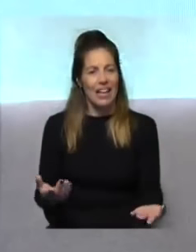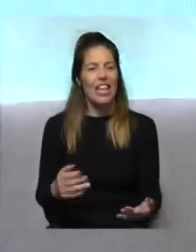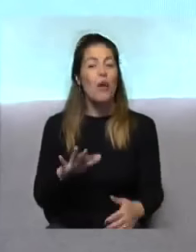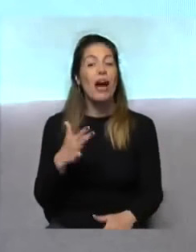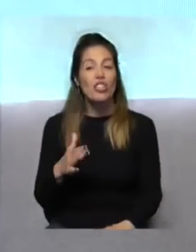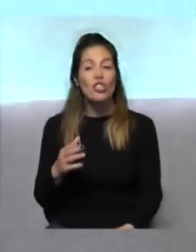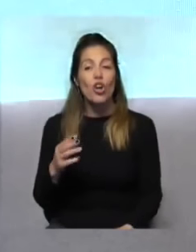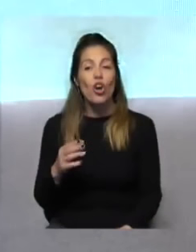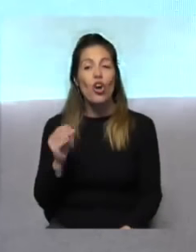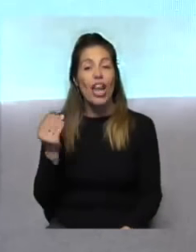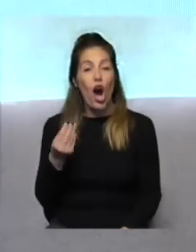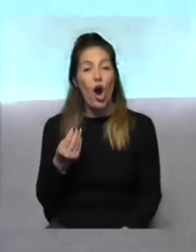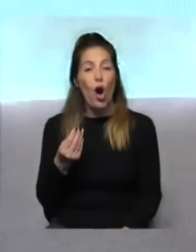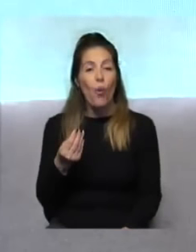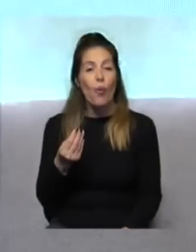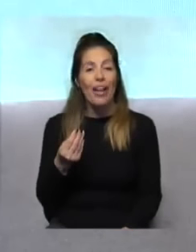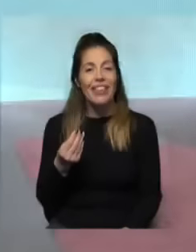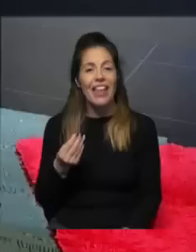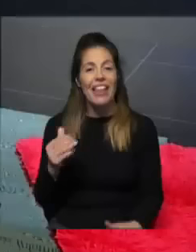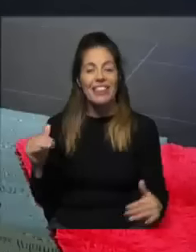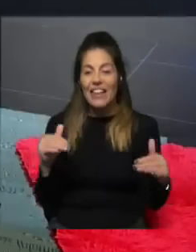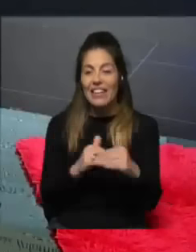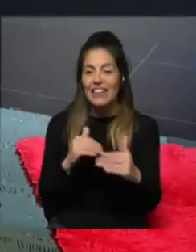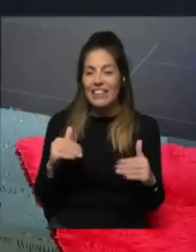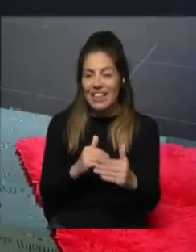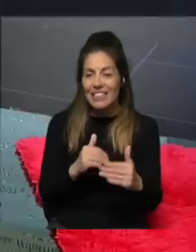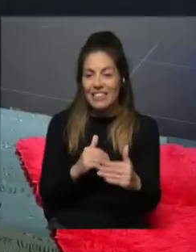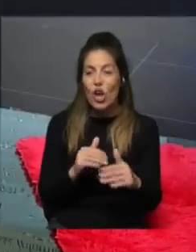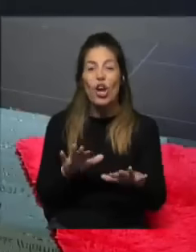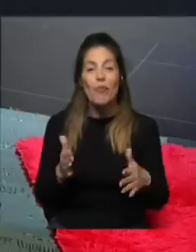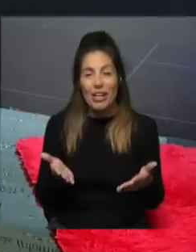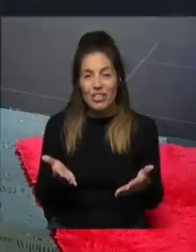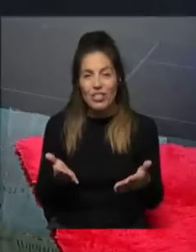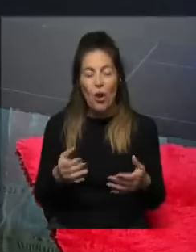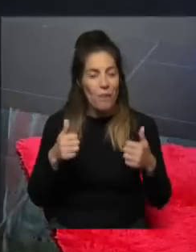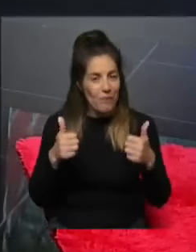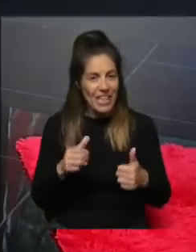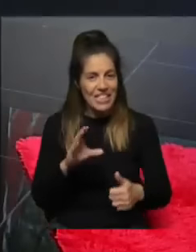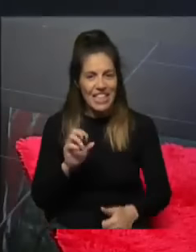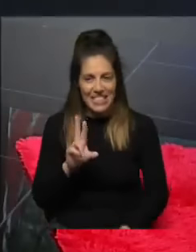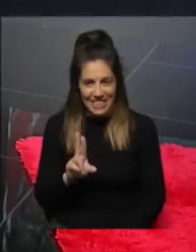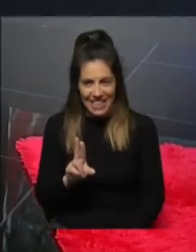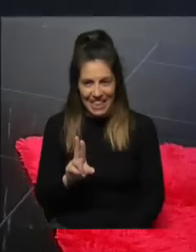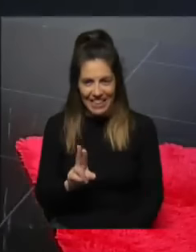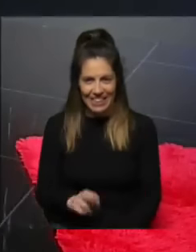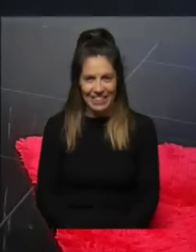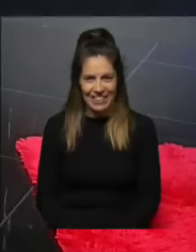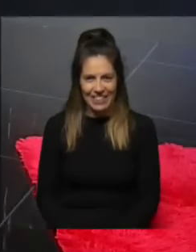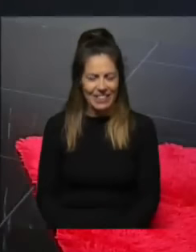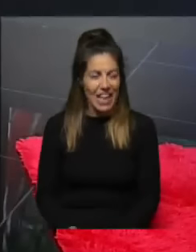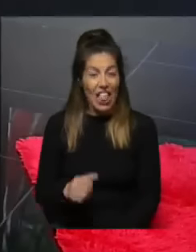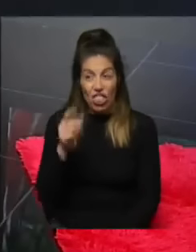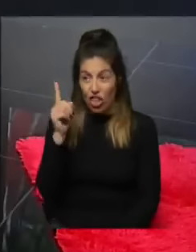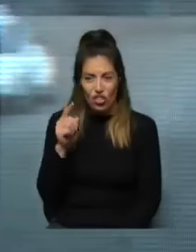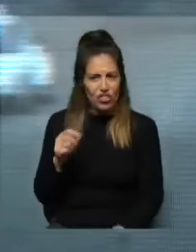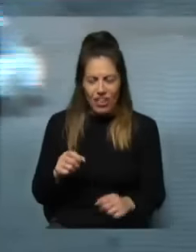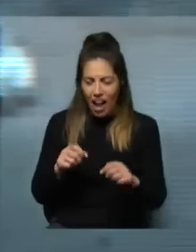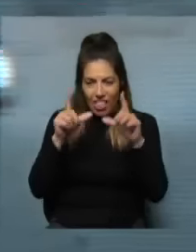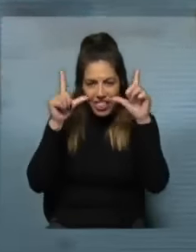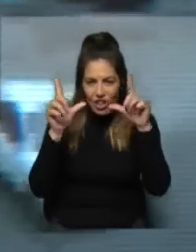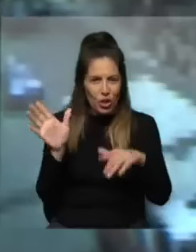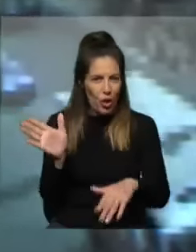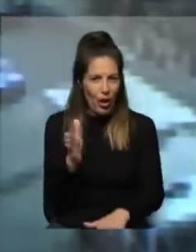La extrañamos, César. Gracias, César. Estoy acá. Bien, César. Bien, César. Gracias, Dios. Quiero estar atento a todos. Qué atento, Dios.